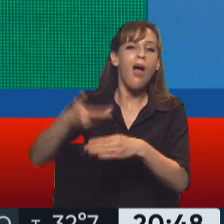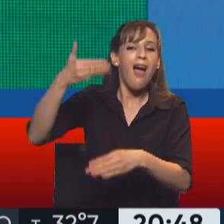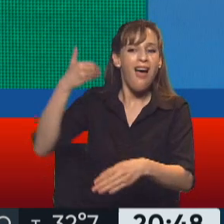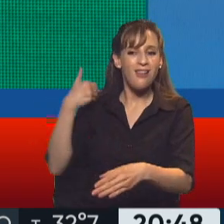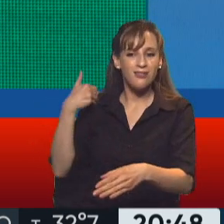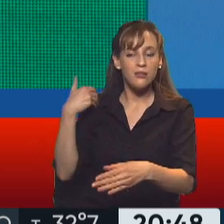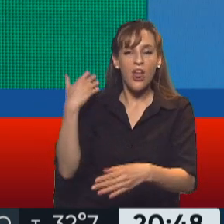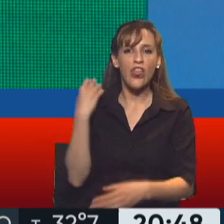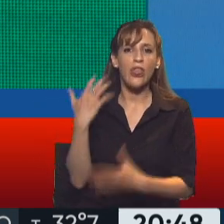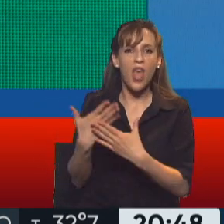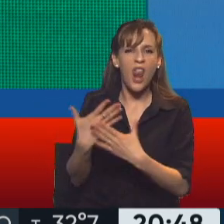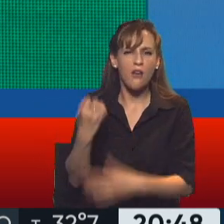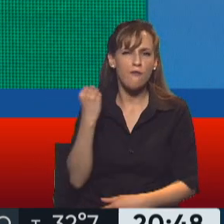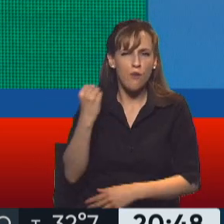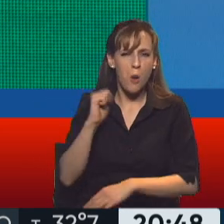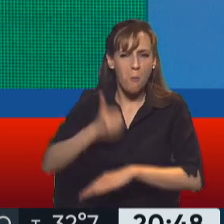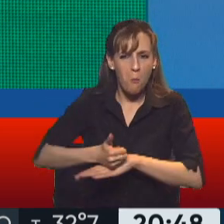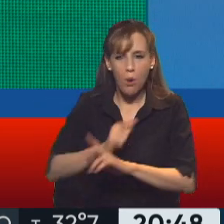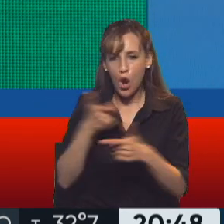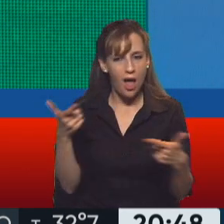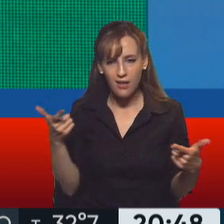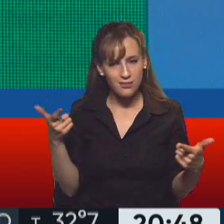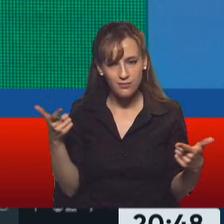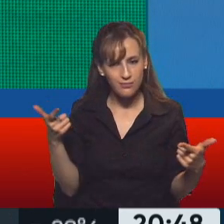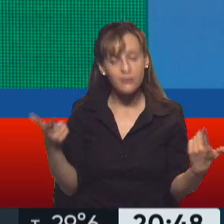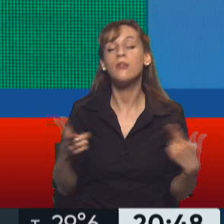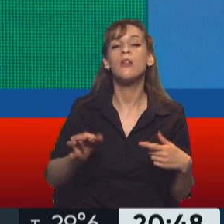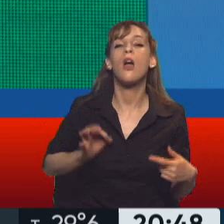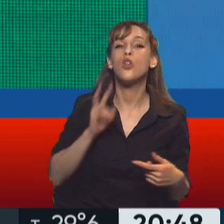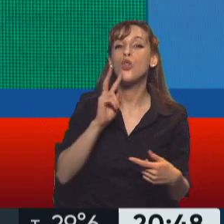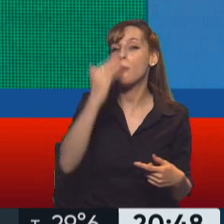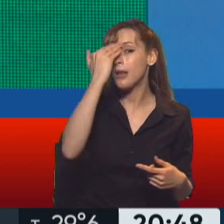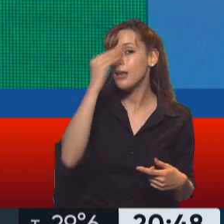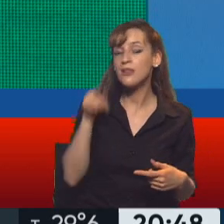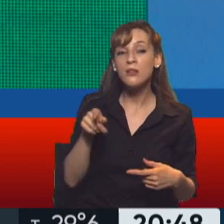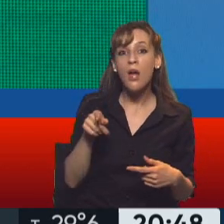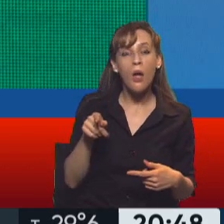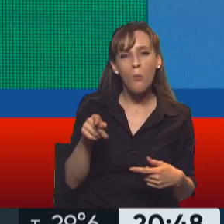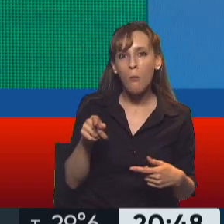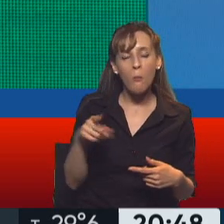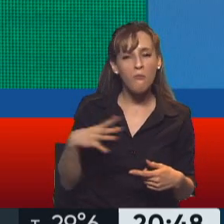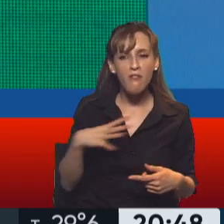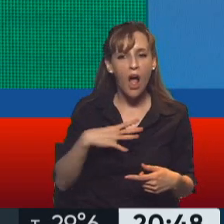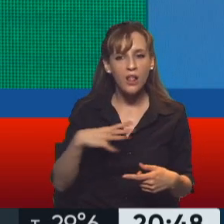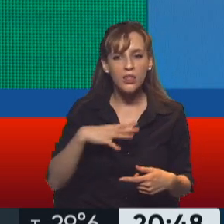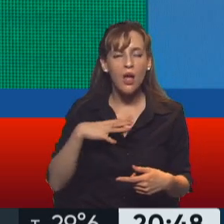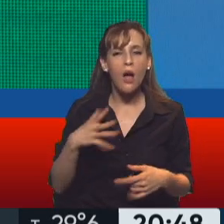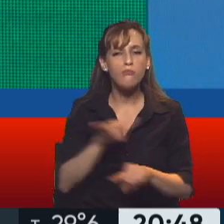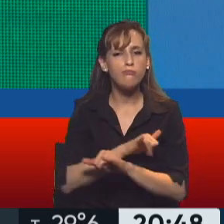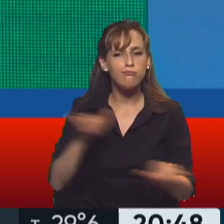derecha abiertas, ¿no? Sí. Uh-huh. Incluso no había, hasta 2015, no había expresiones políticas abiertamente de